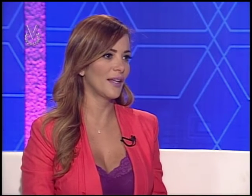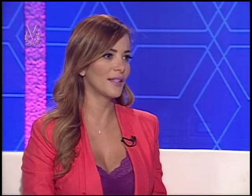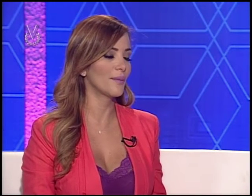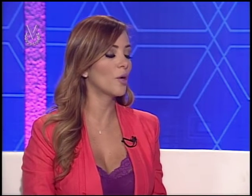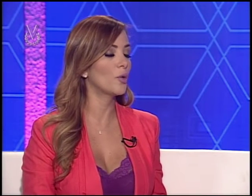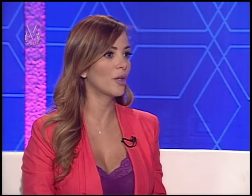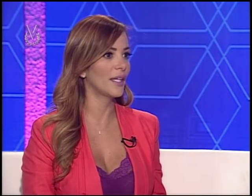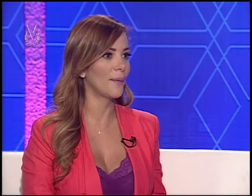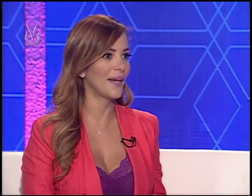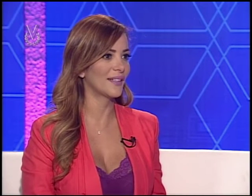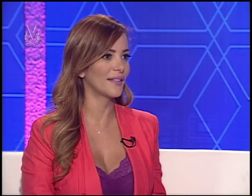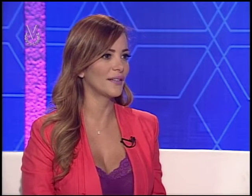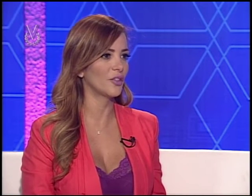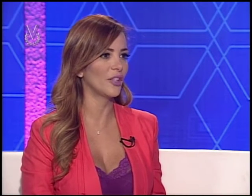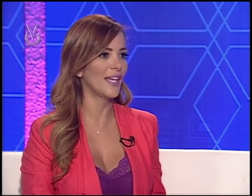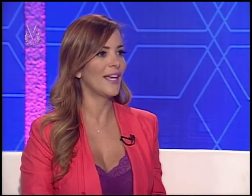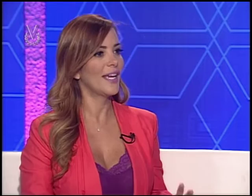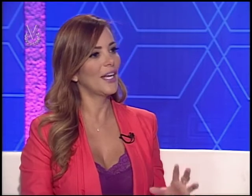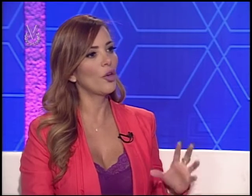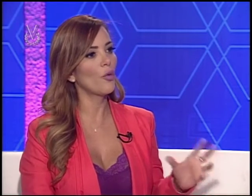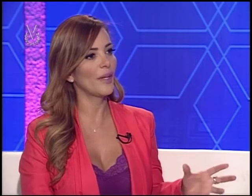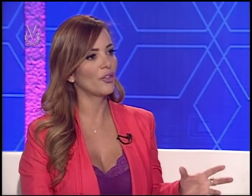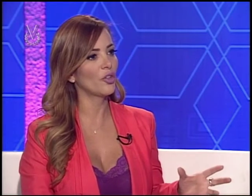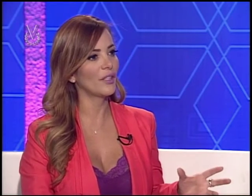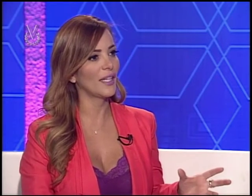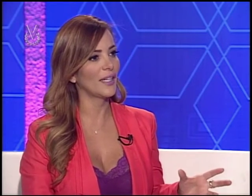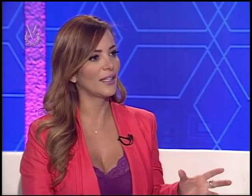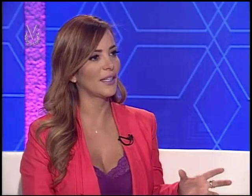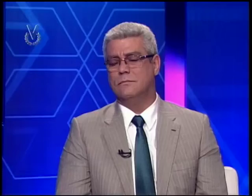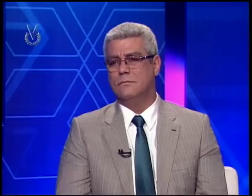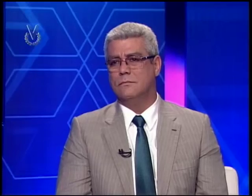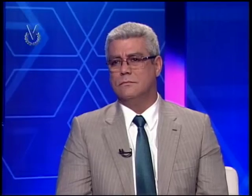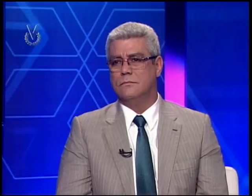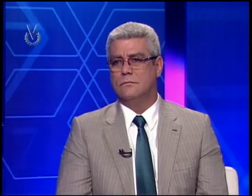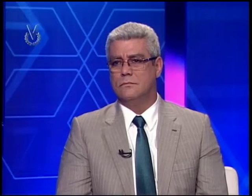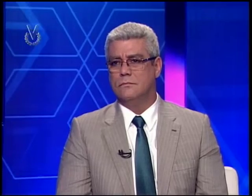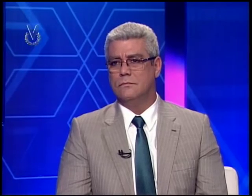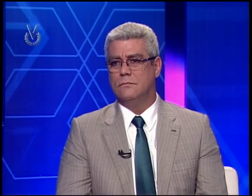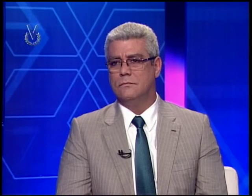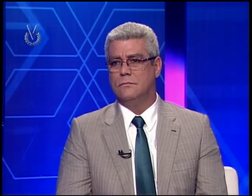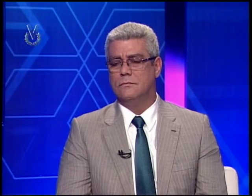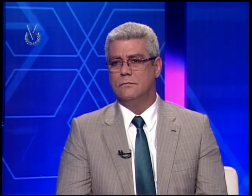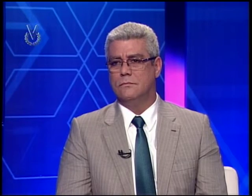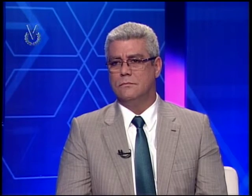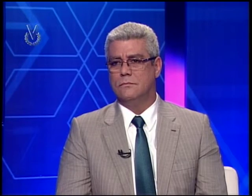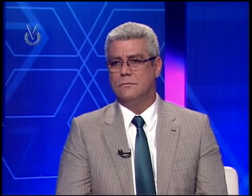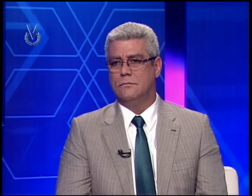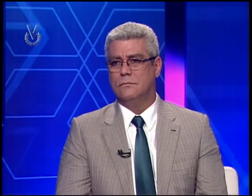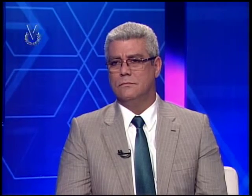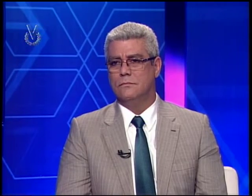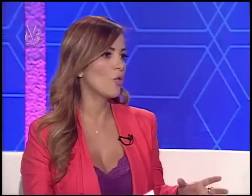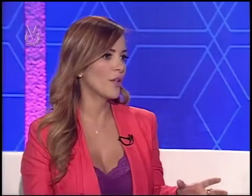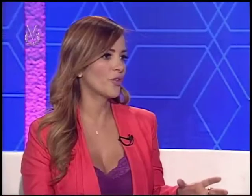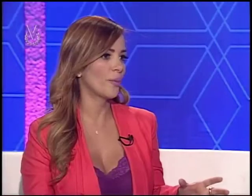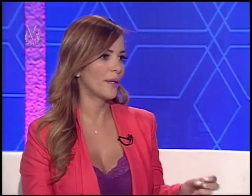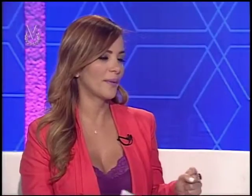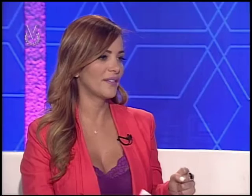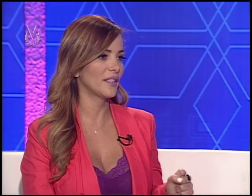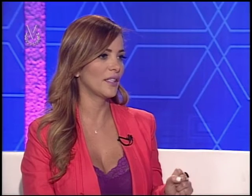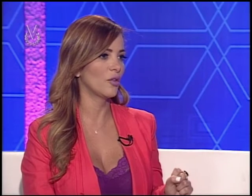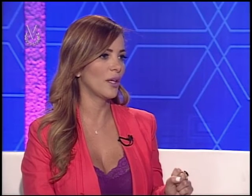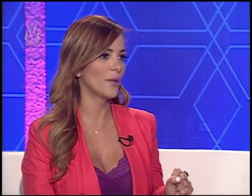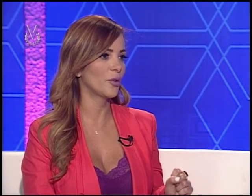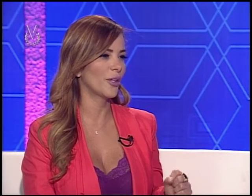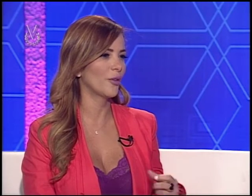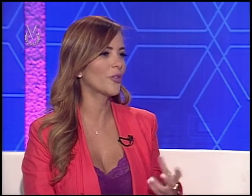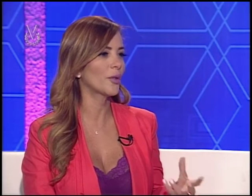la bancada del llamado Bloque de la Patria diciendo que el documento que asegura existe responsabilidad política para un juicio para el